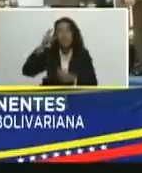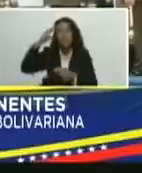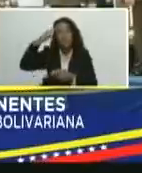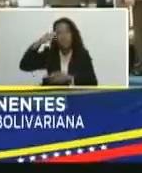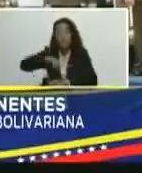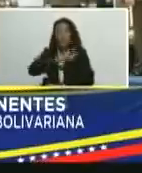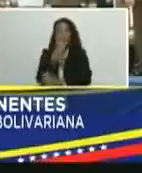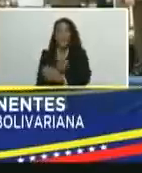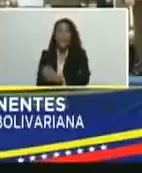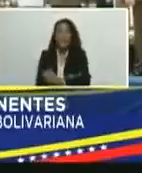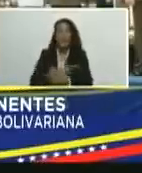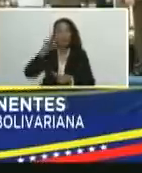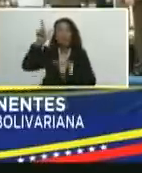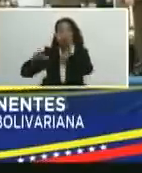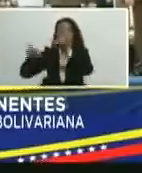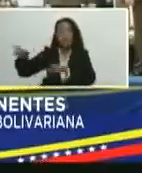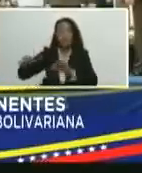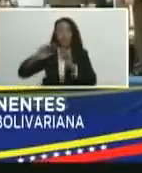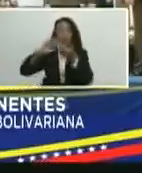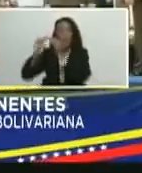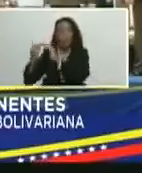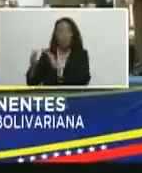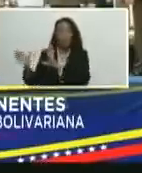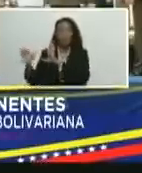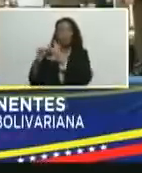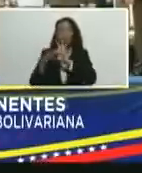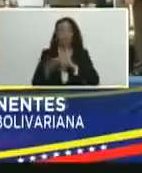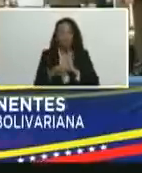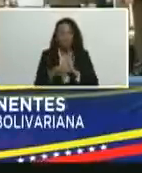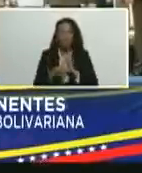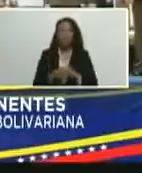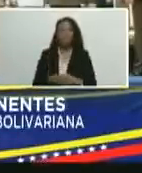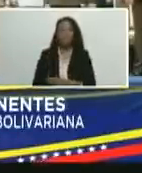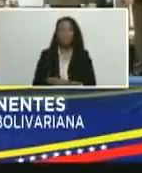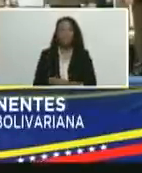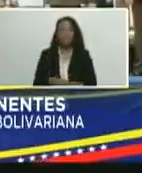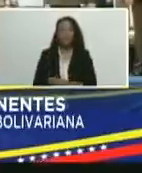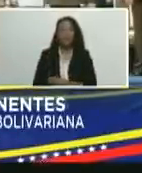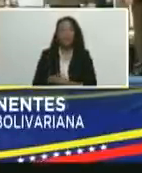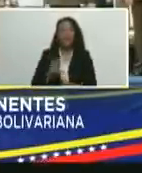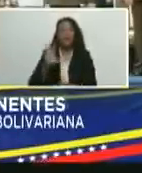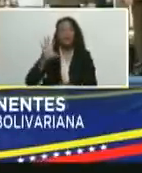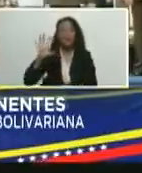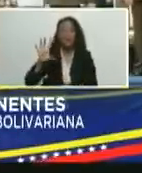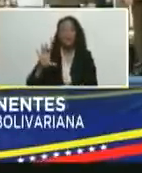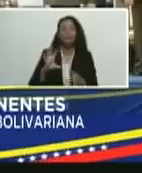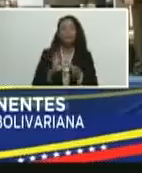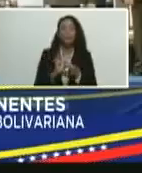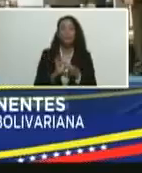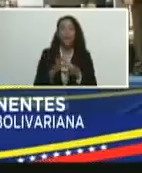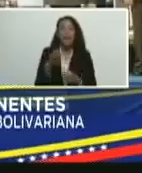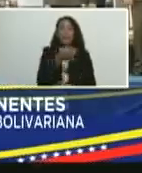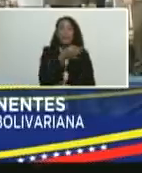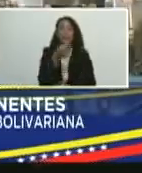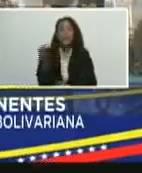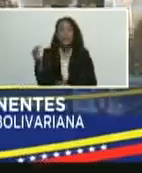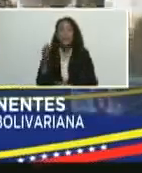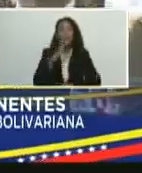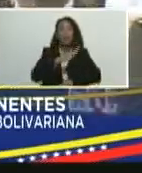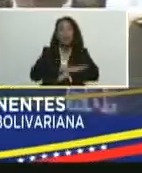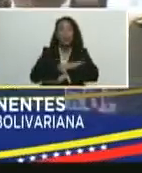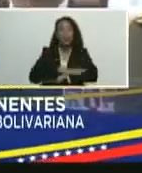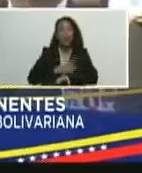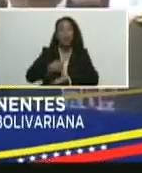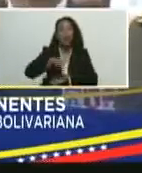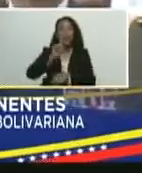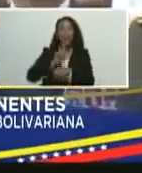popular, de la fusión del poder de la nación. en la perfecta y